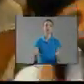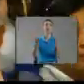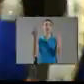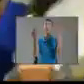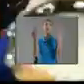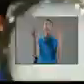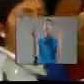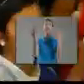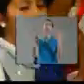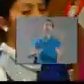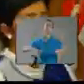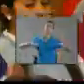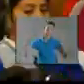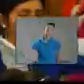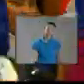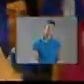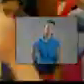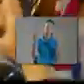Levántate,